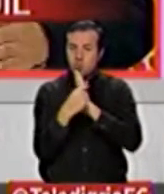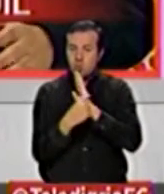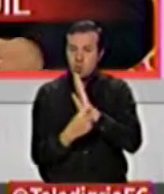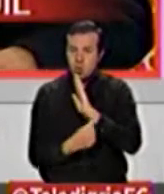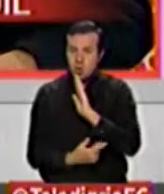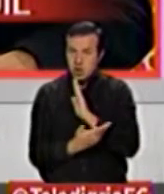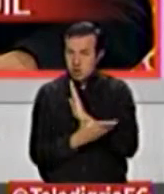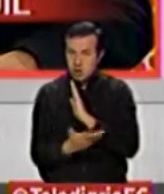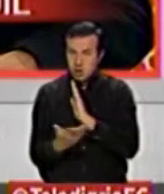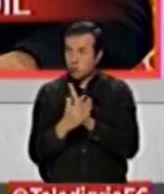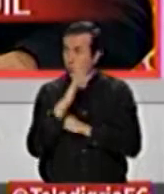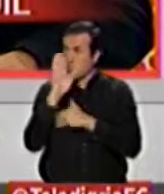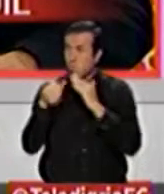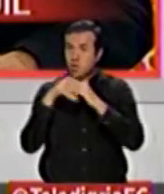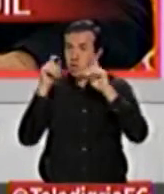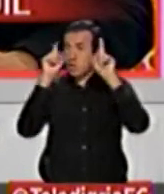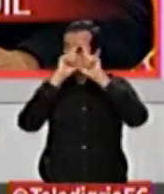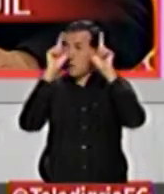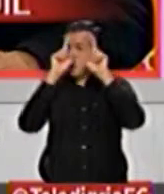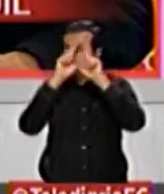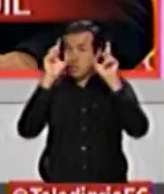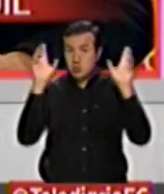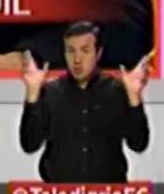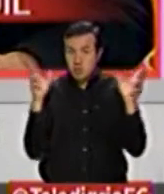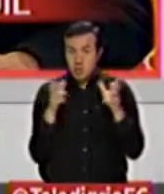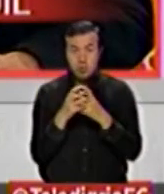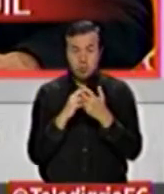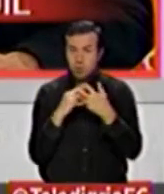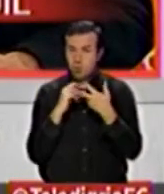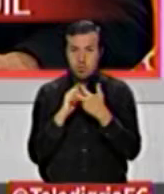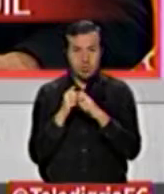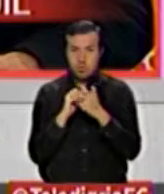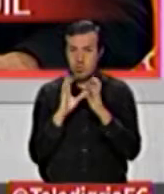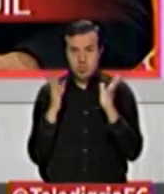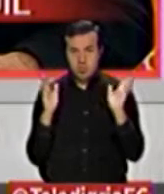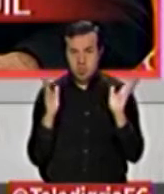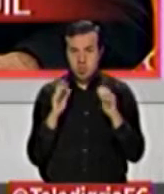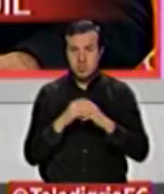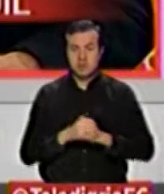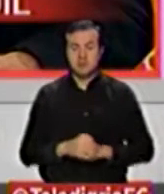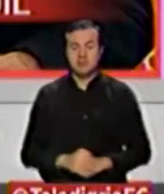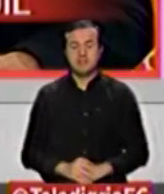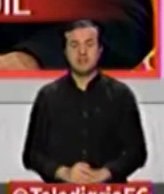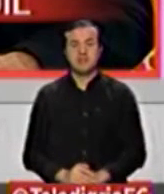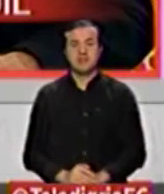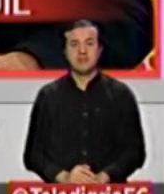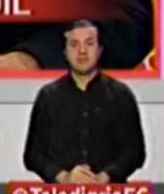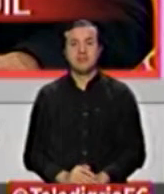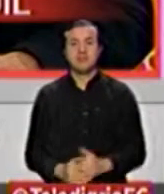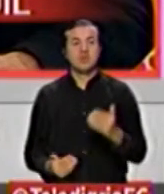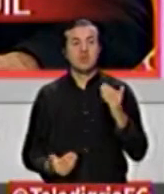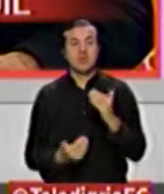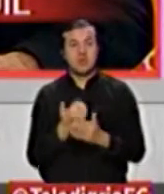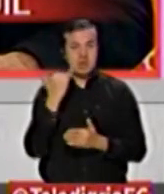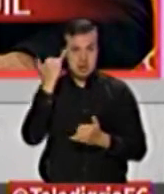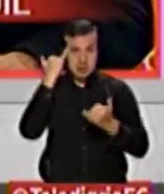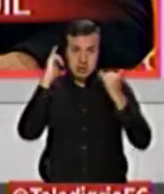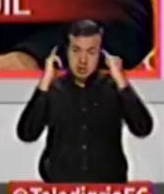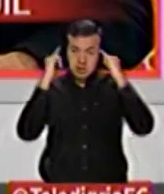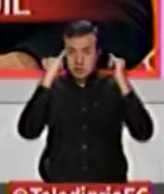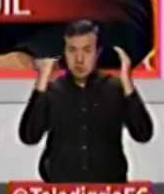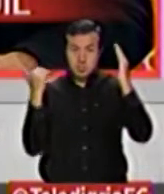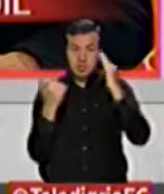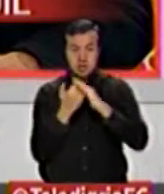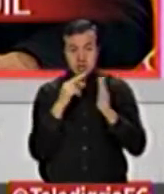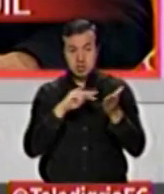que siguen todas las compañías. No hay mayor diferencia en este sentido. ¿Qué nuevas innovaciones tecnológicas